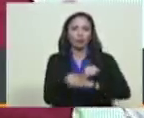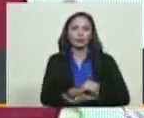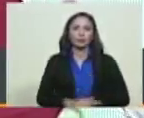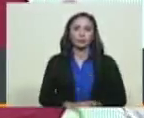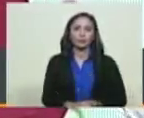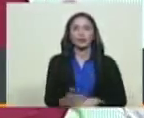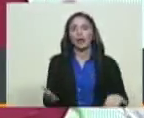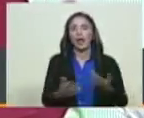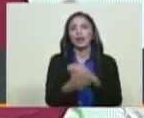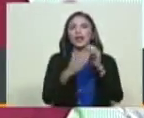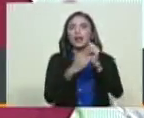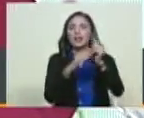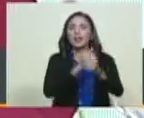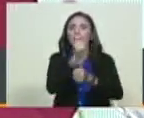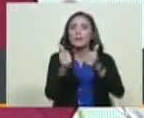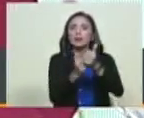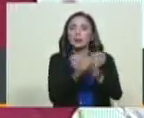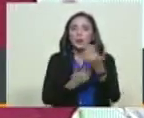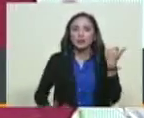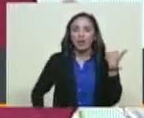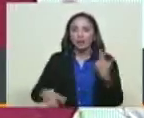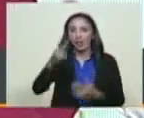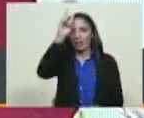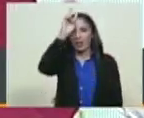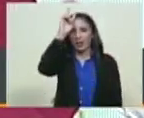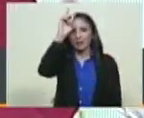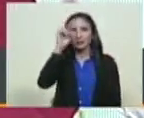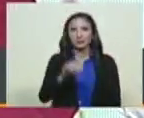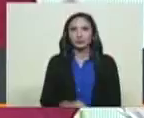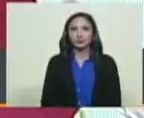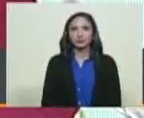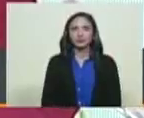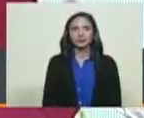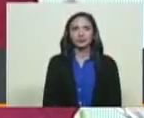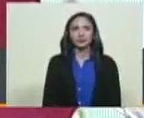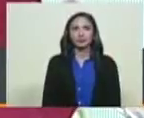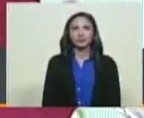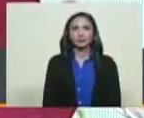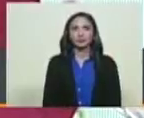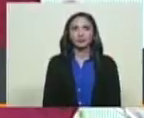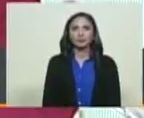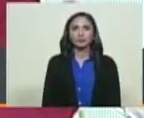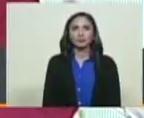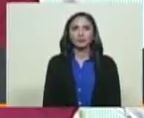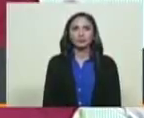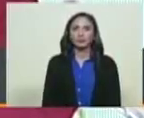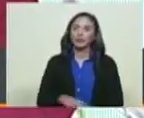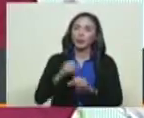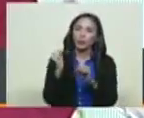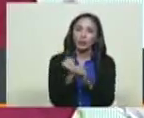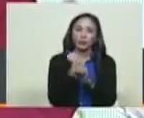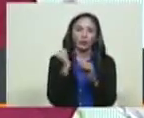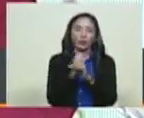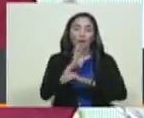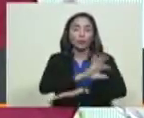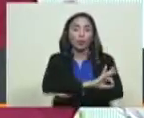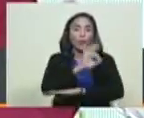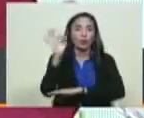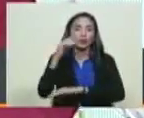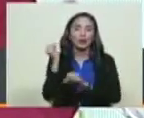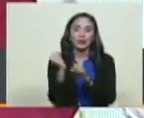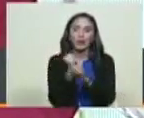vicepresidente sectorial tareck el aissami y estamos dedicados a las 24 horas del